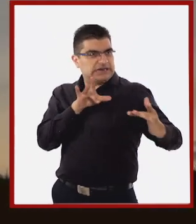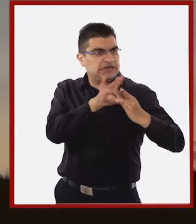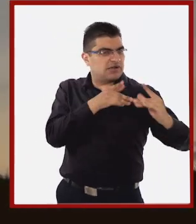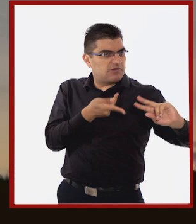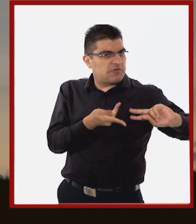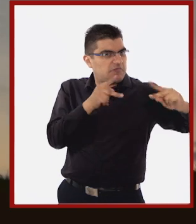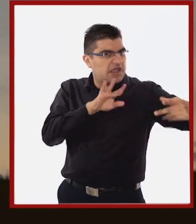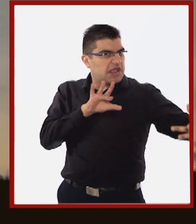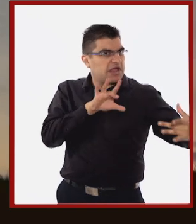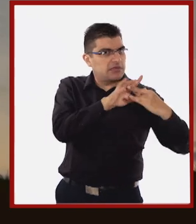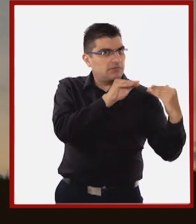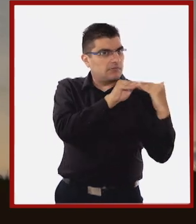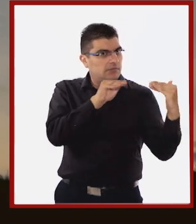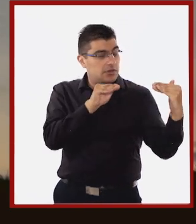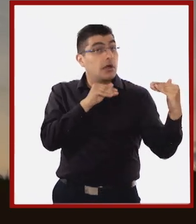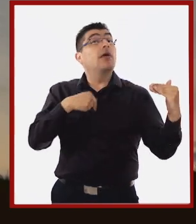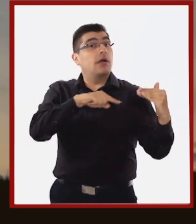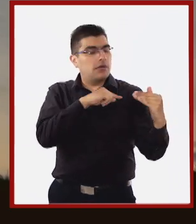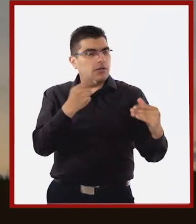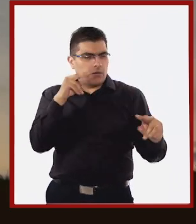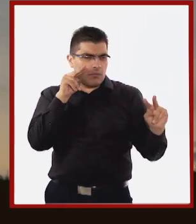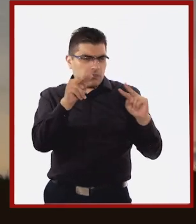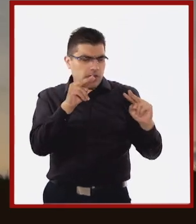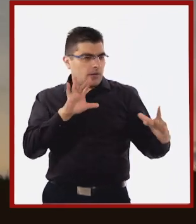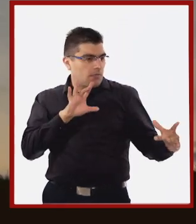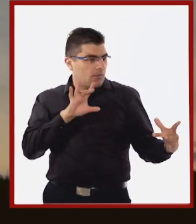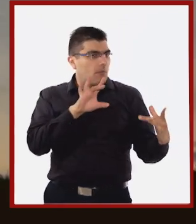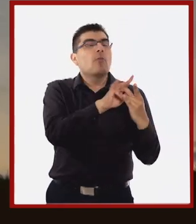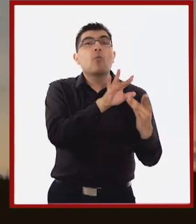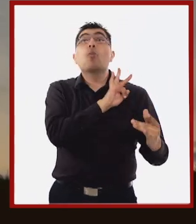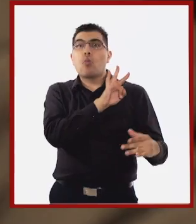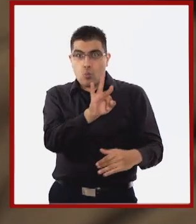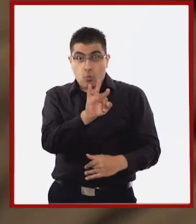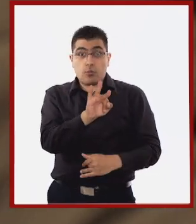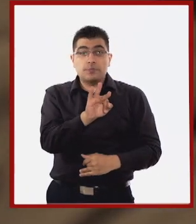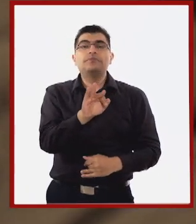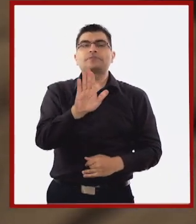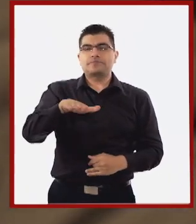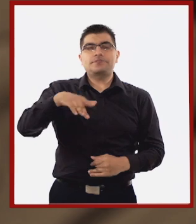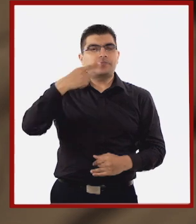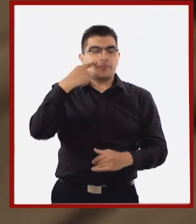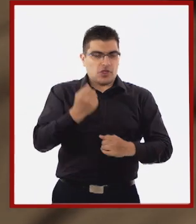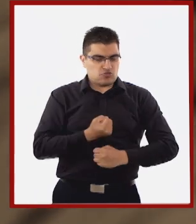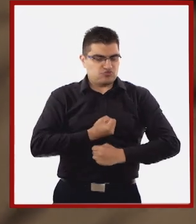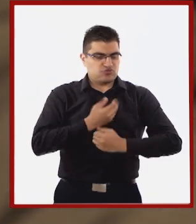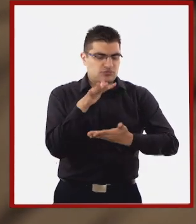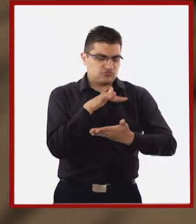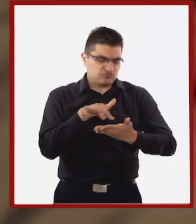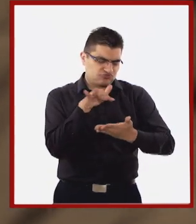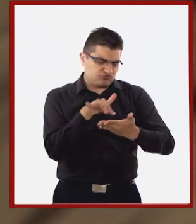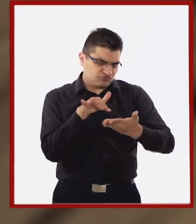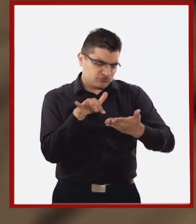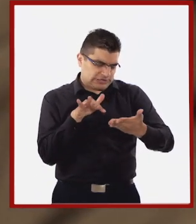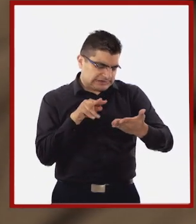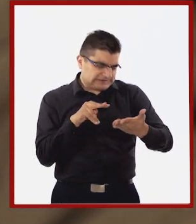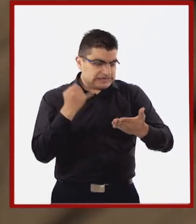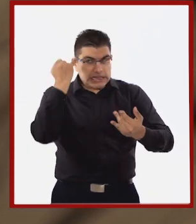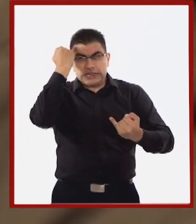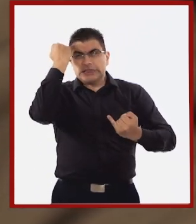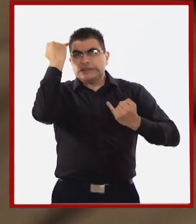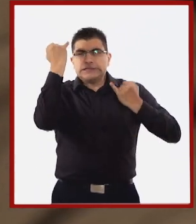de perspectiva podemos llegar a la empatía. Como escuchamos, la literatura es una forma de